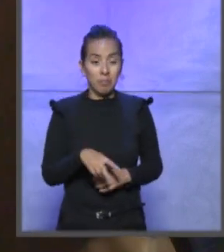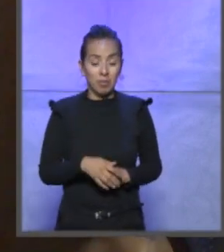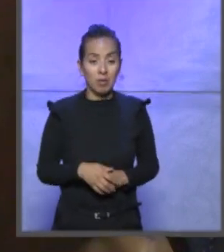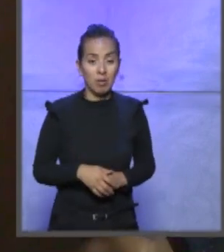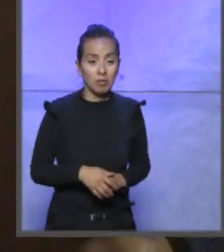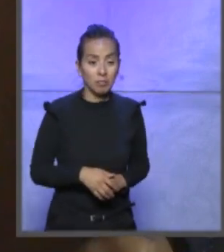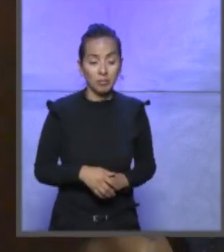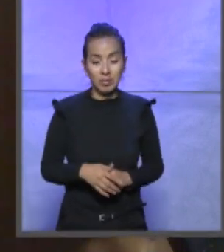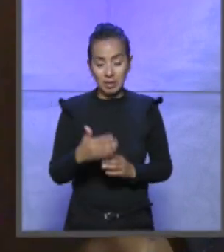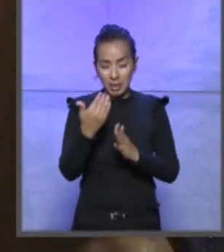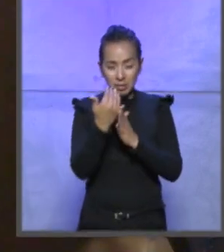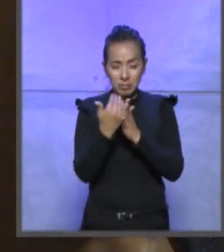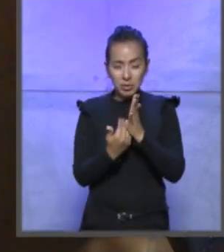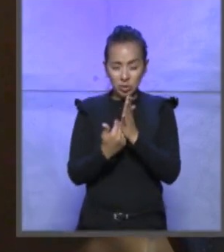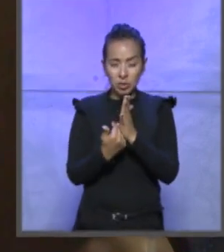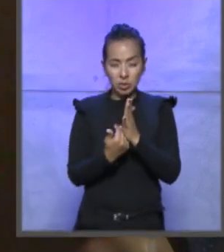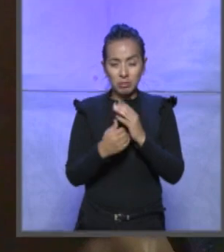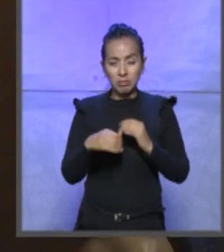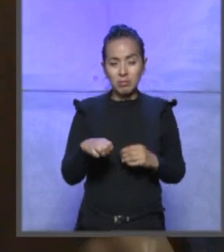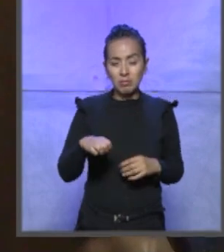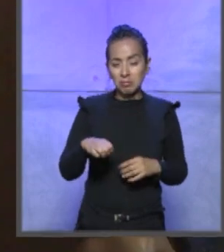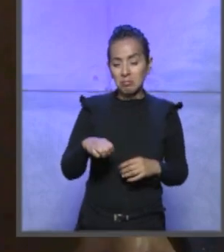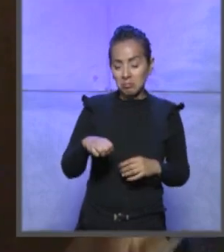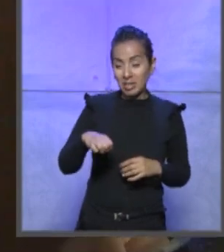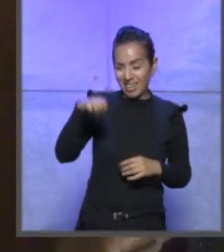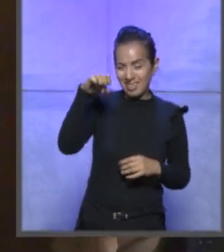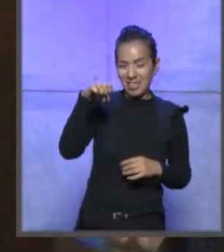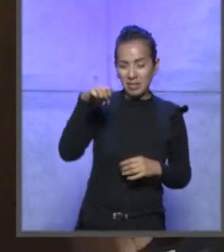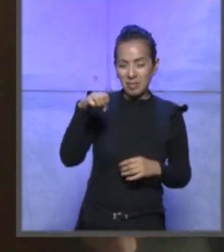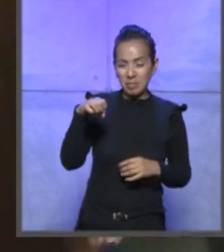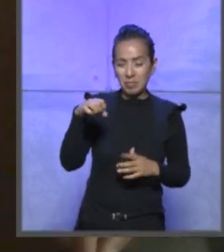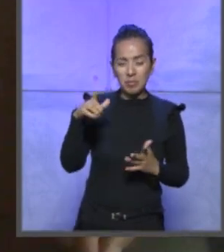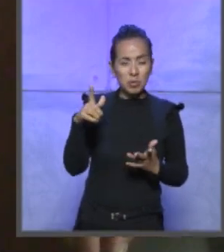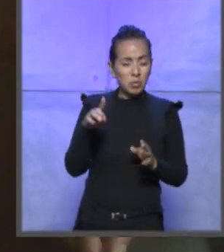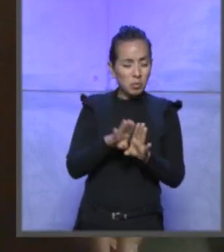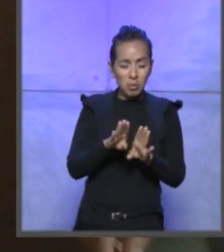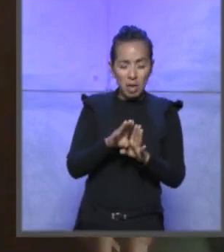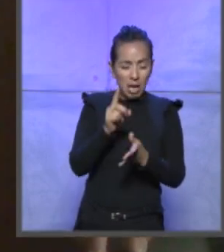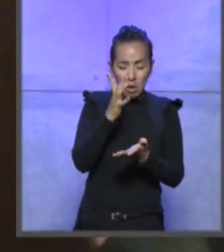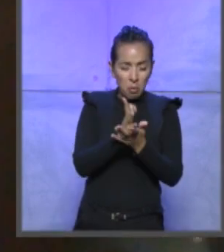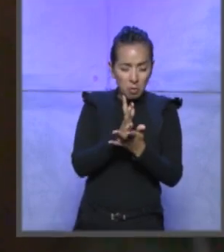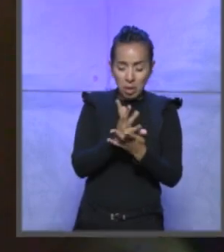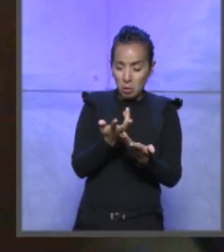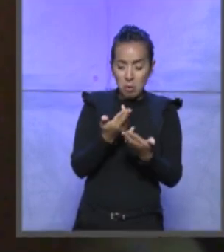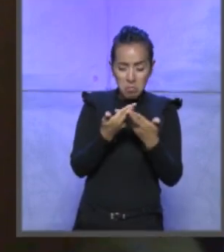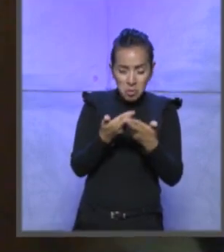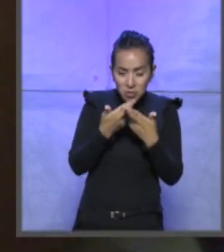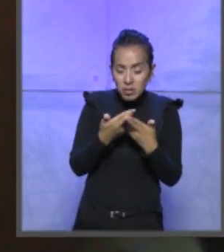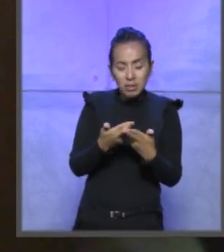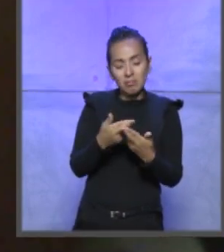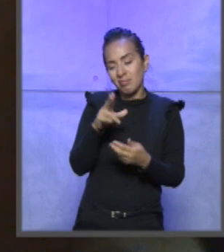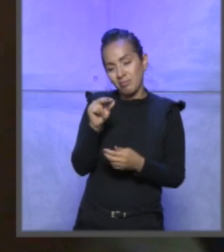realmente el hecho de la disminución de la edad, desde mi parte, no la considero suficiente. Claro, es un